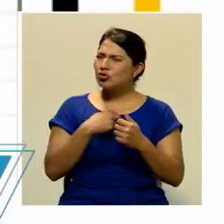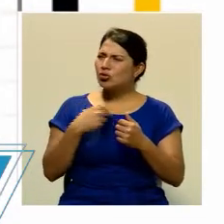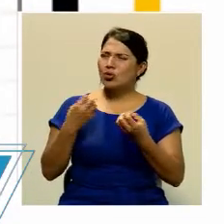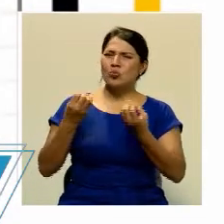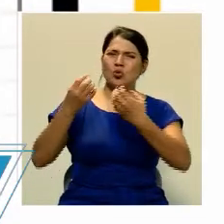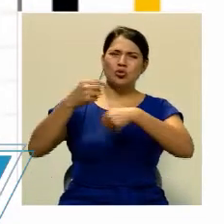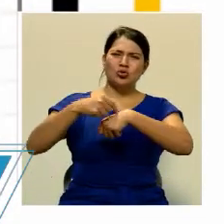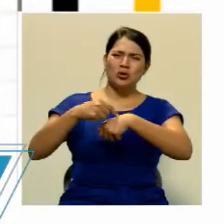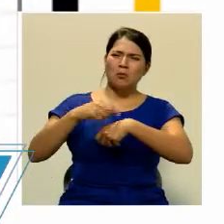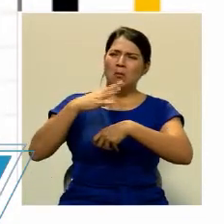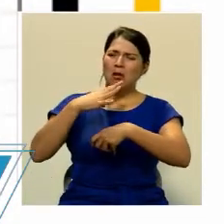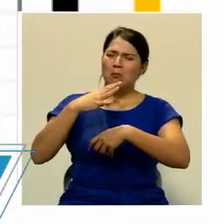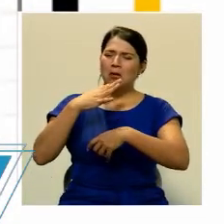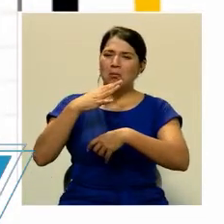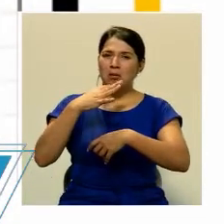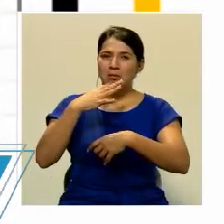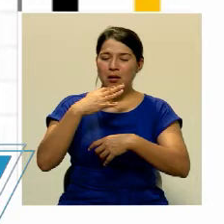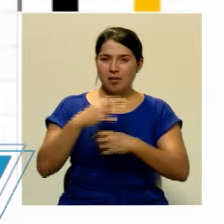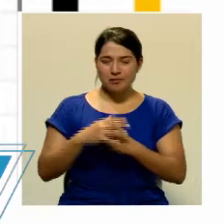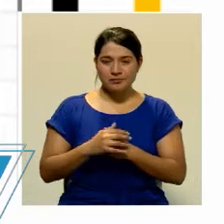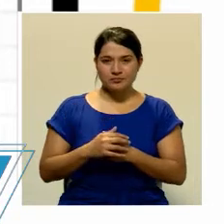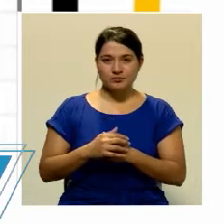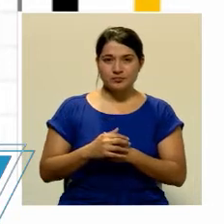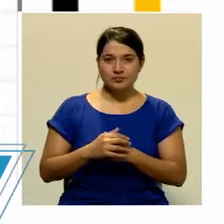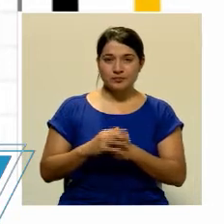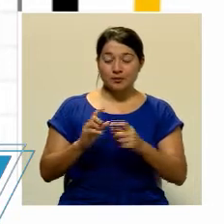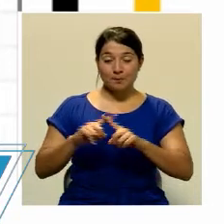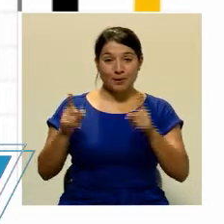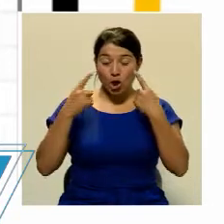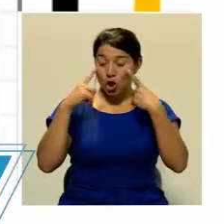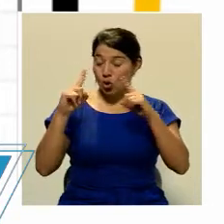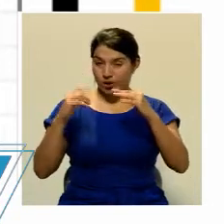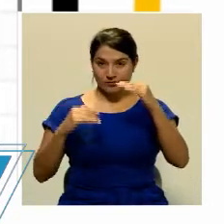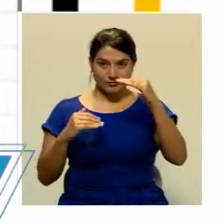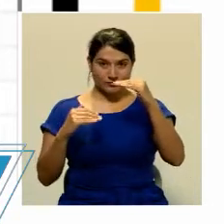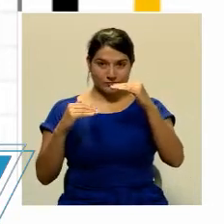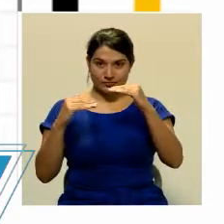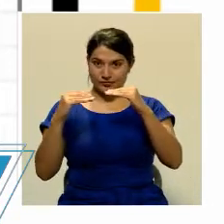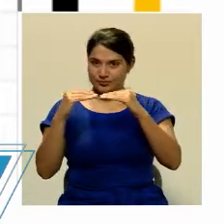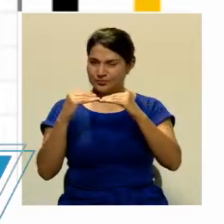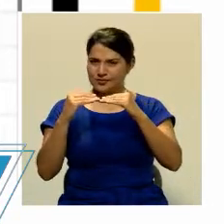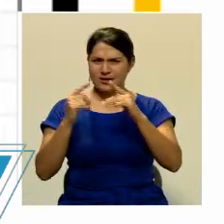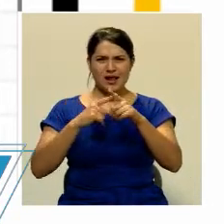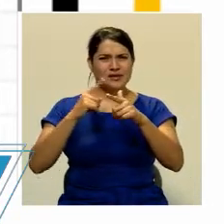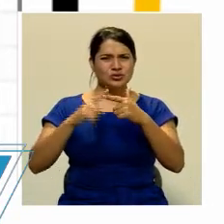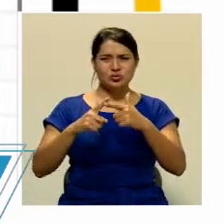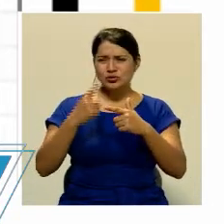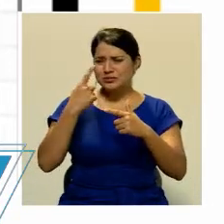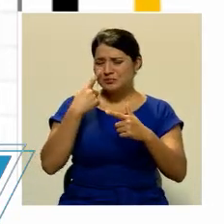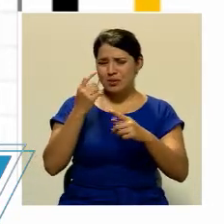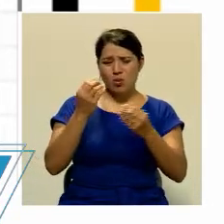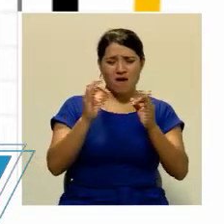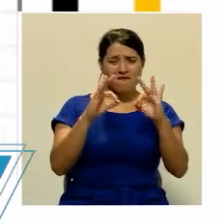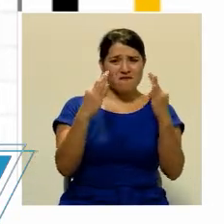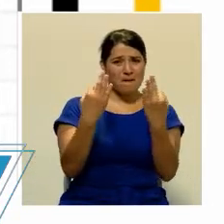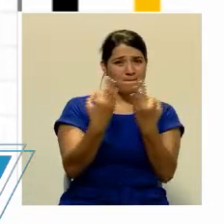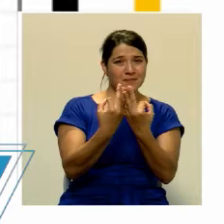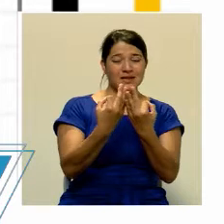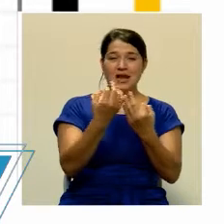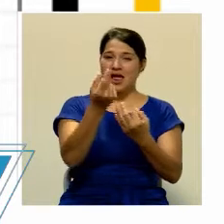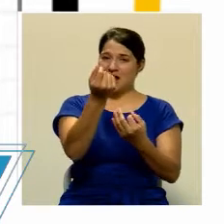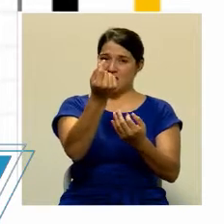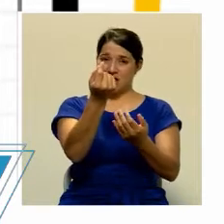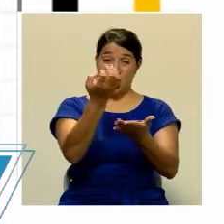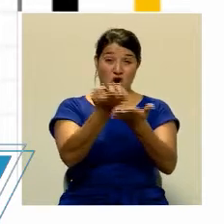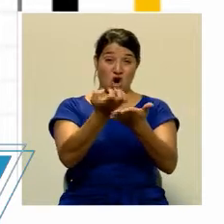un coeficiente de Gini que hace que veamos grandes diferencias de ingresos entre las familias, ¿verdad? Una gran